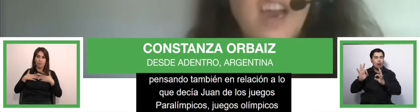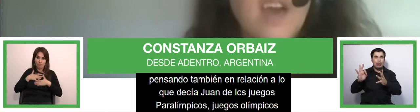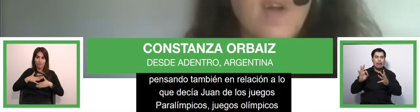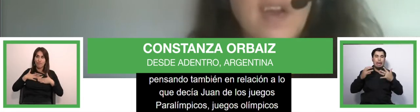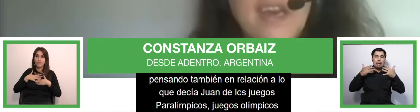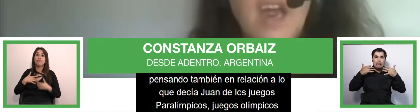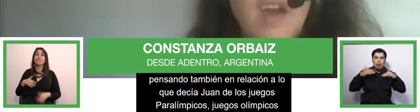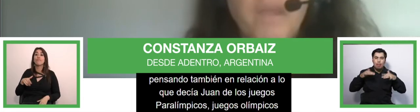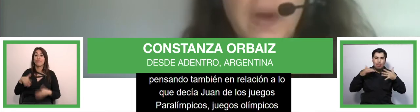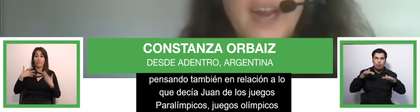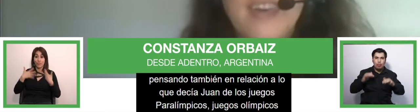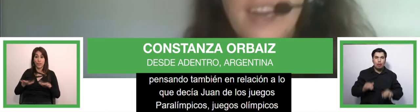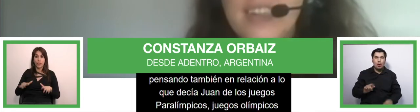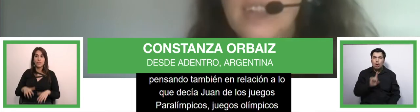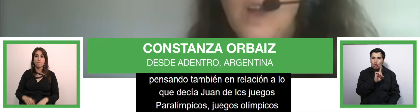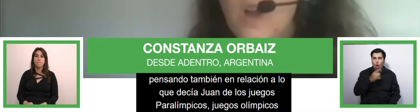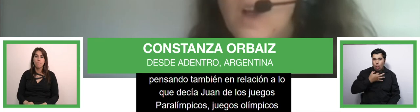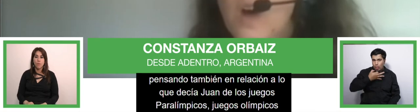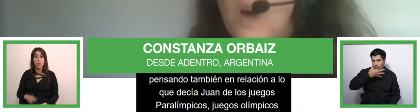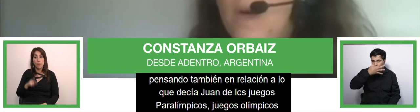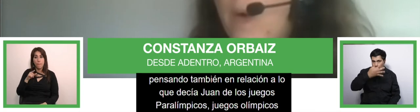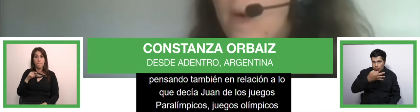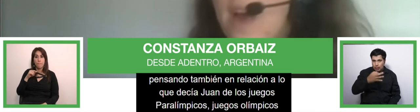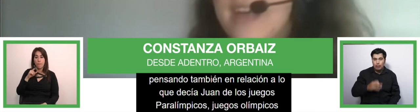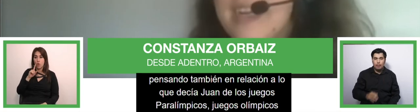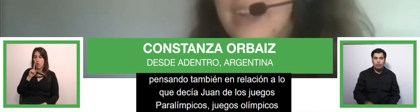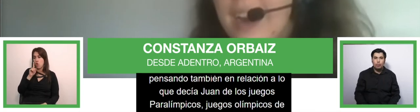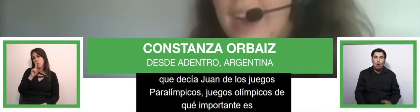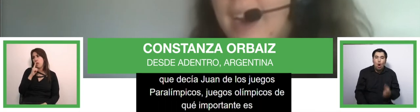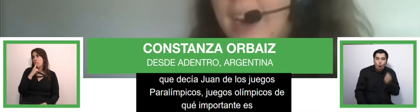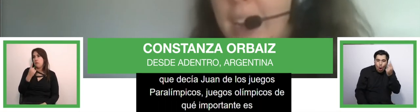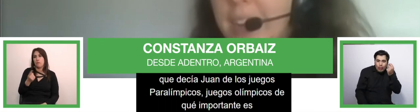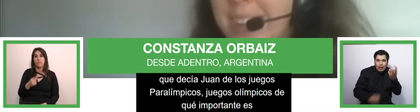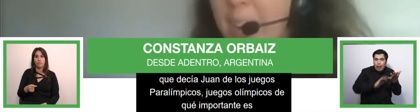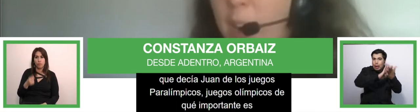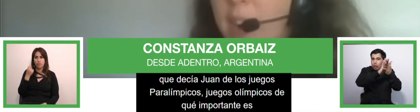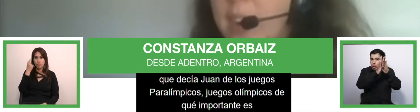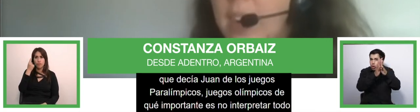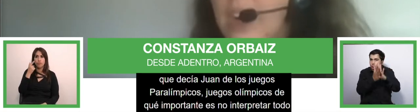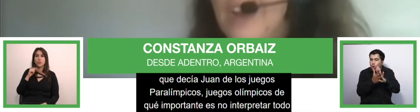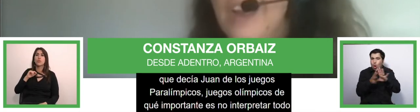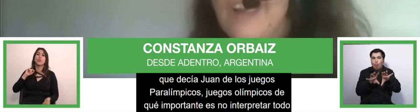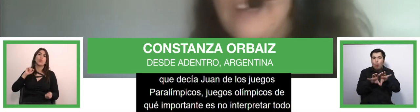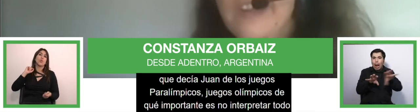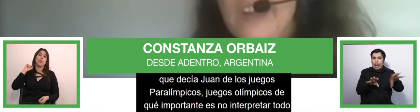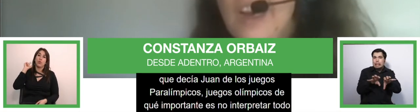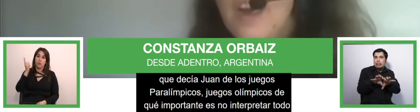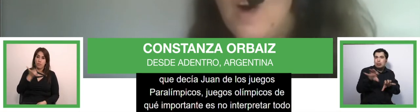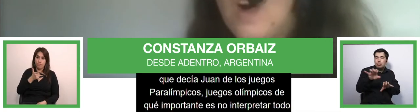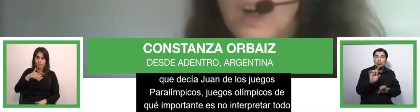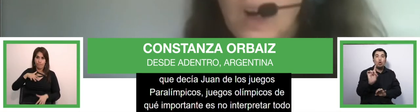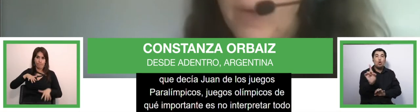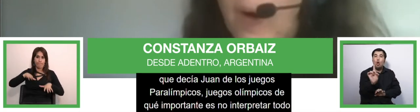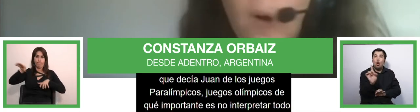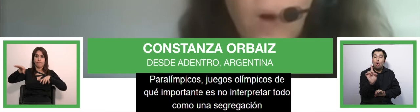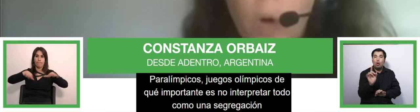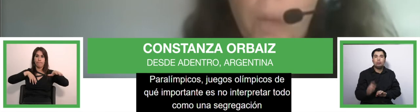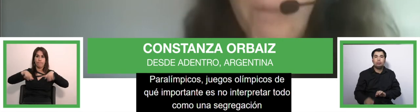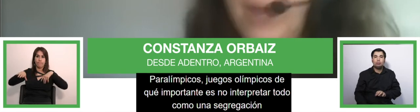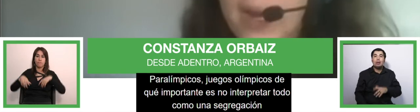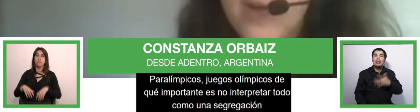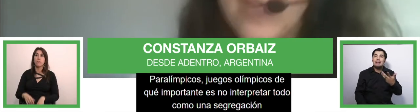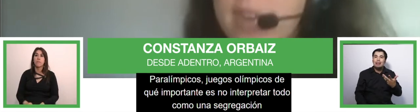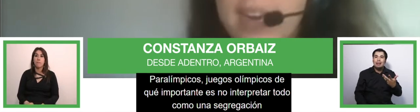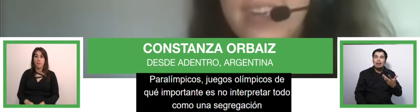importante es no interpretar todo como una segregación, sino como